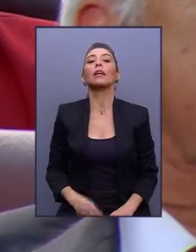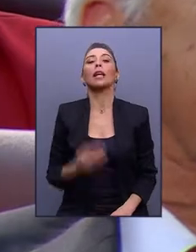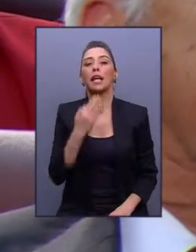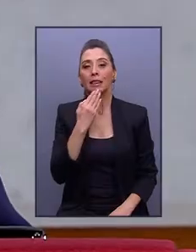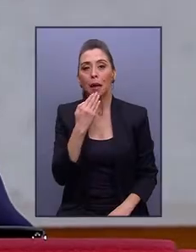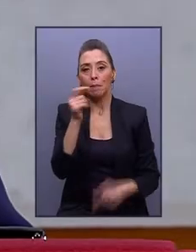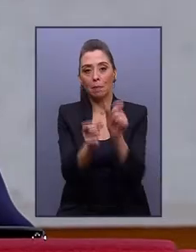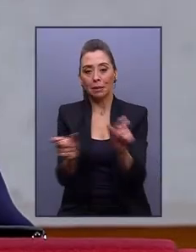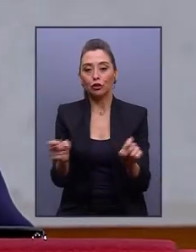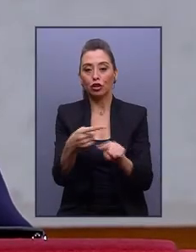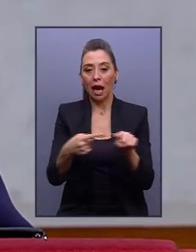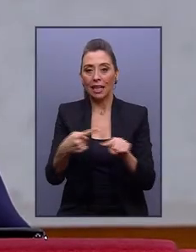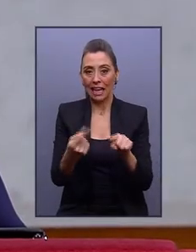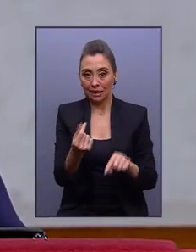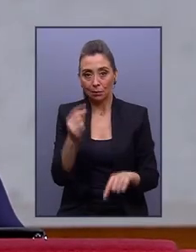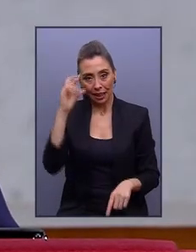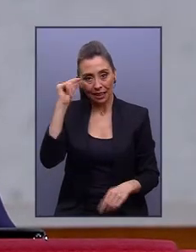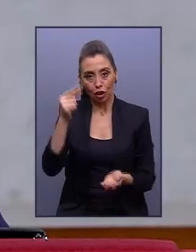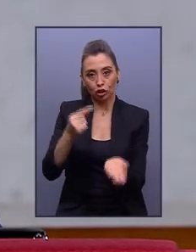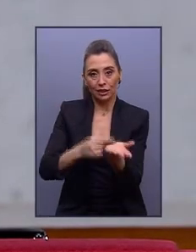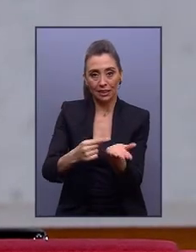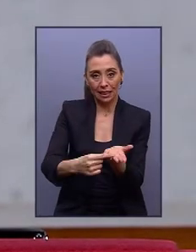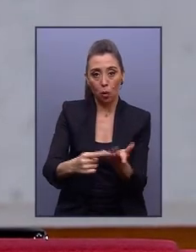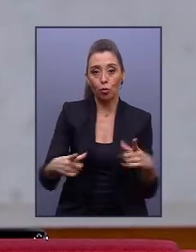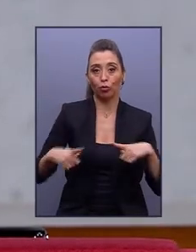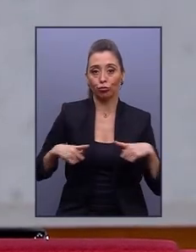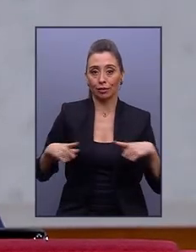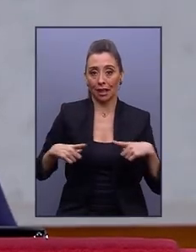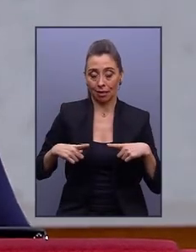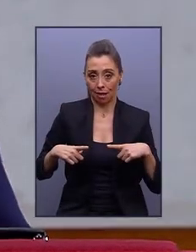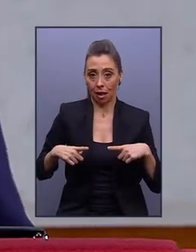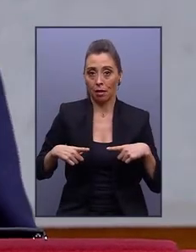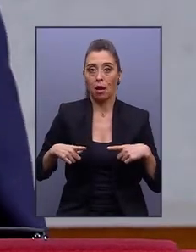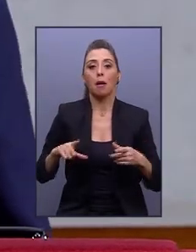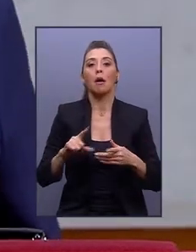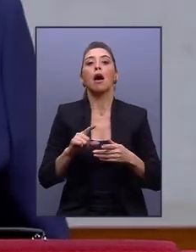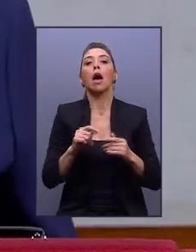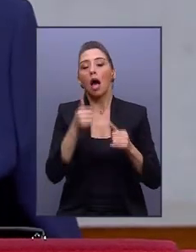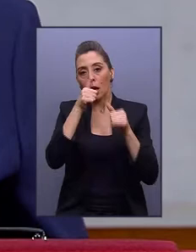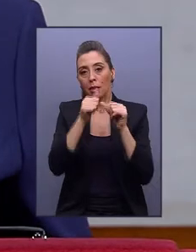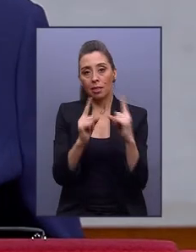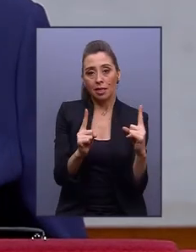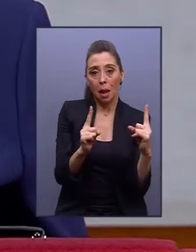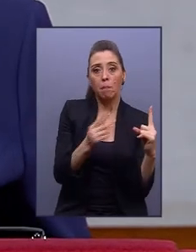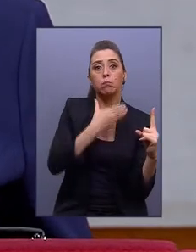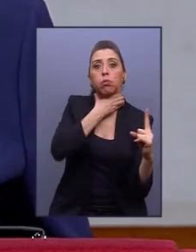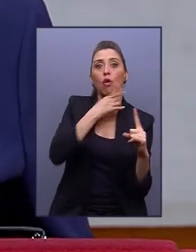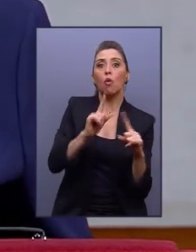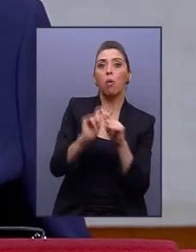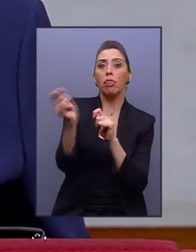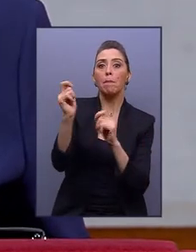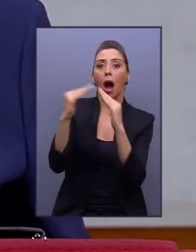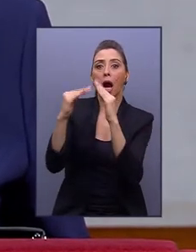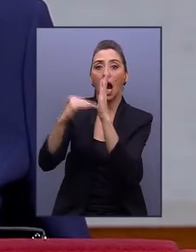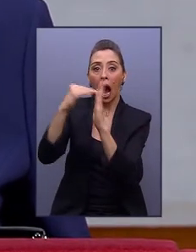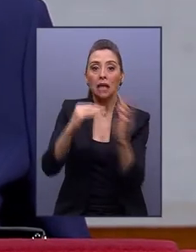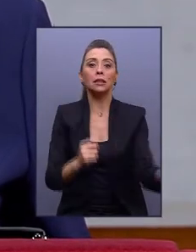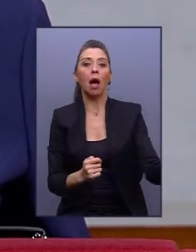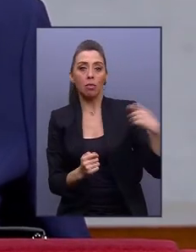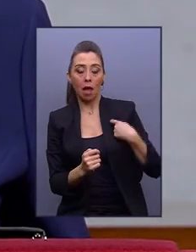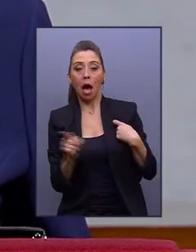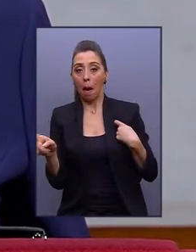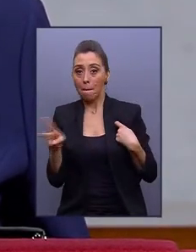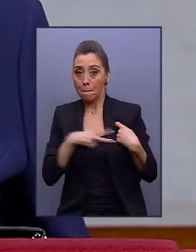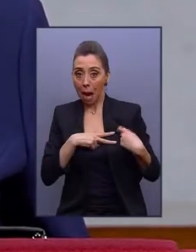También para la clase media hemos creado un seguro de desempleo que cubre la totalidad del periodo de la deuda, con un premio para el que